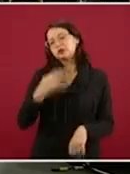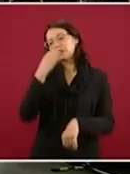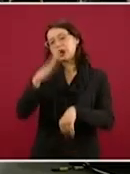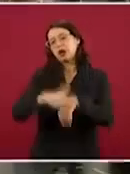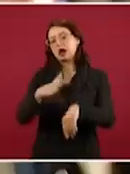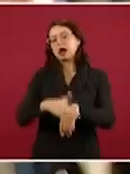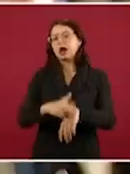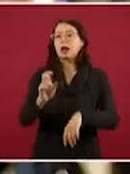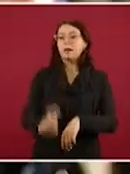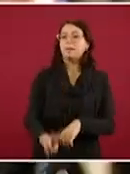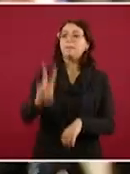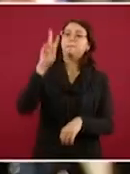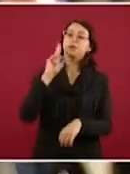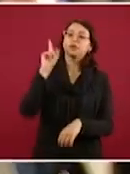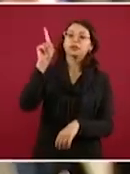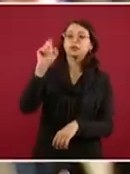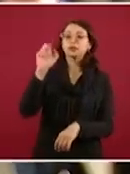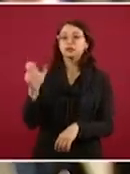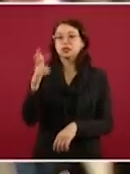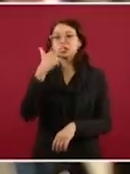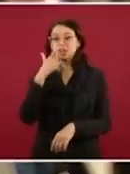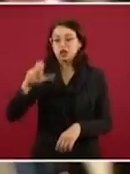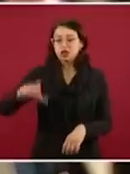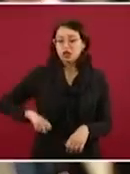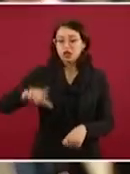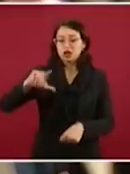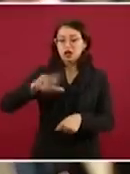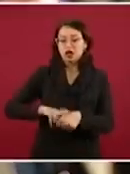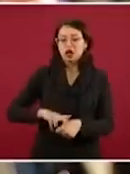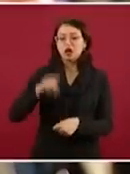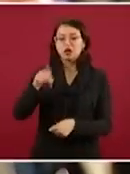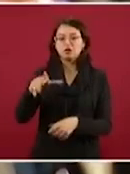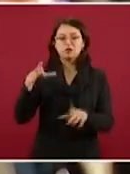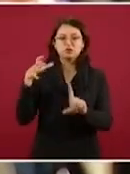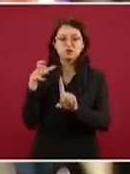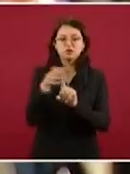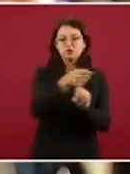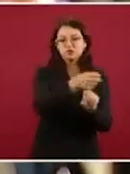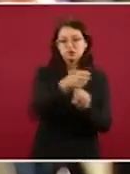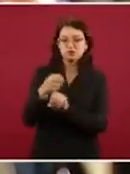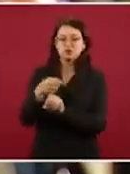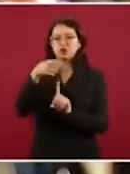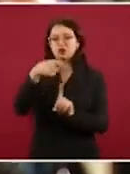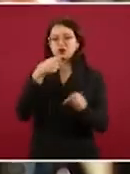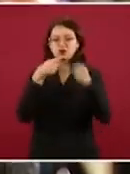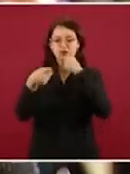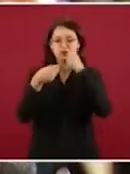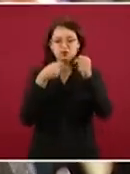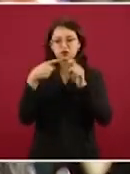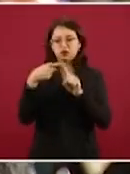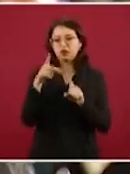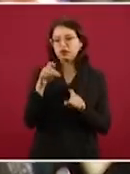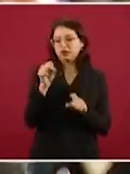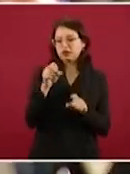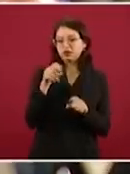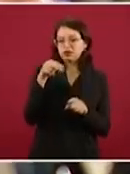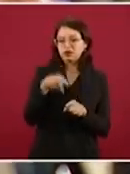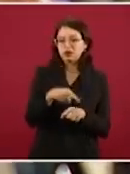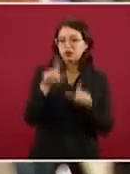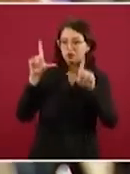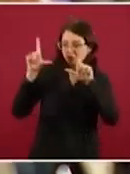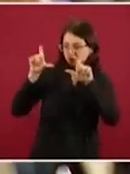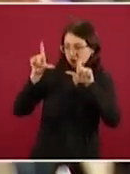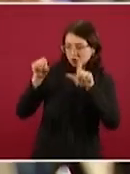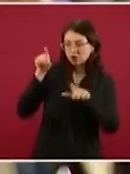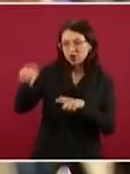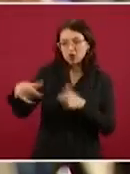de Chihuahua, Javier Corral, detuvo al reportero Gabriel Benzor Fabián de La Opción de Chihuahua porque le estaba tomando fotografías